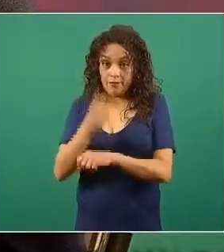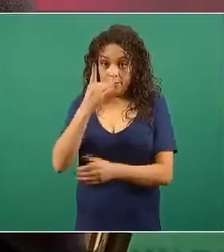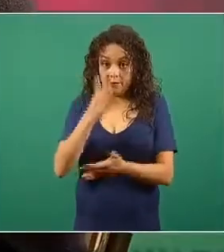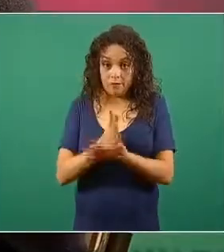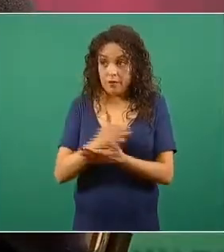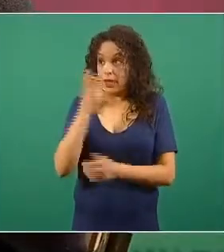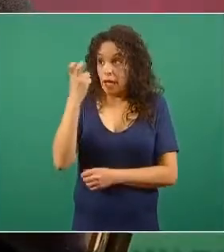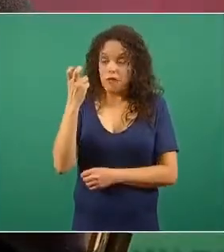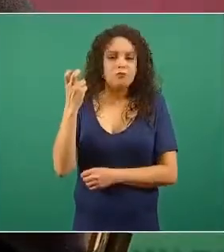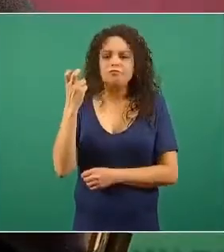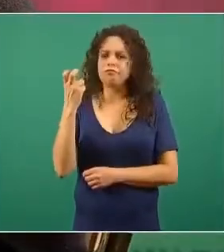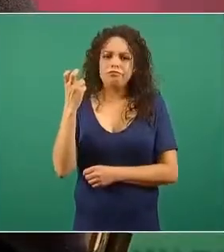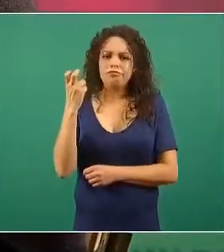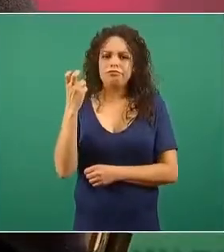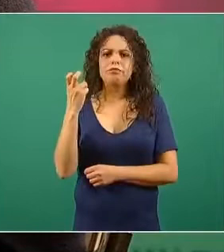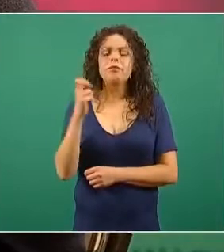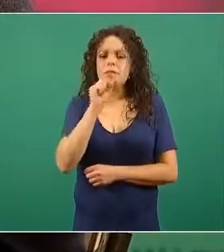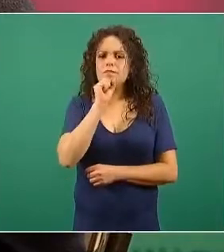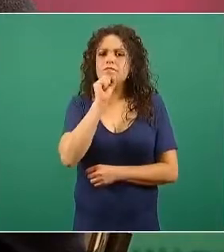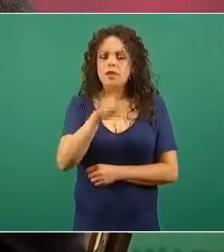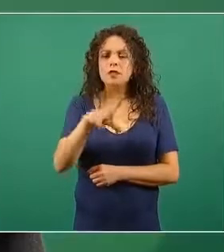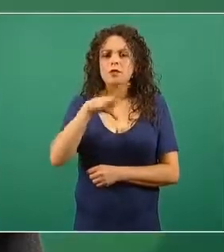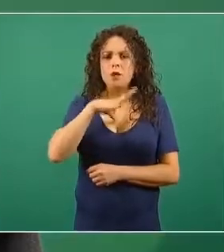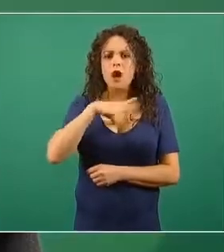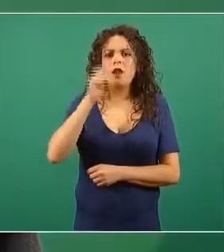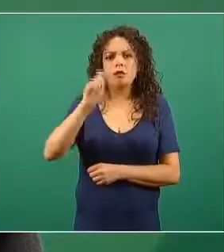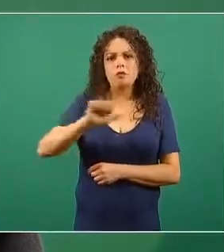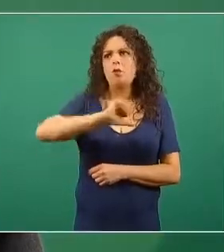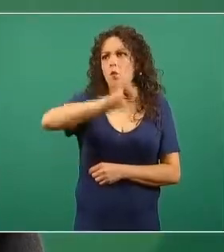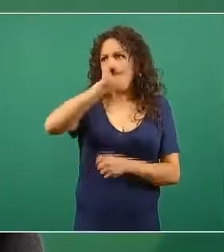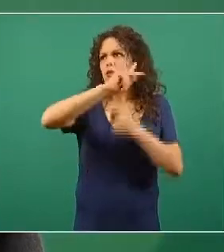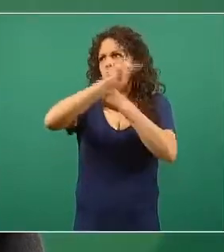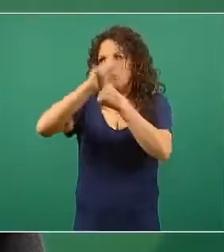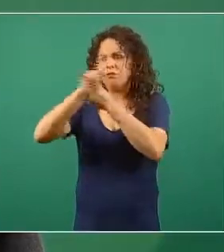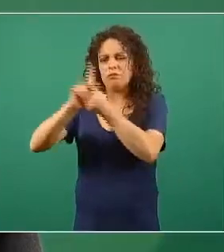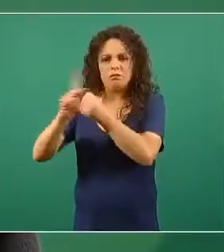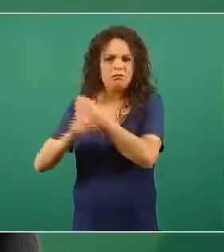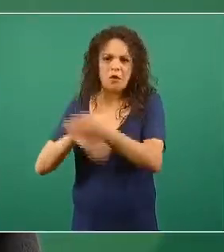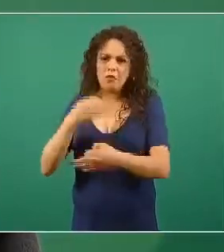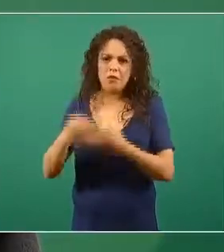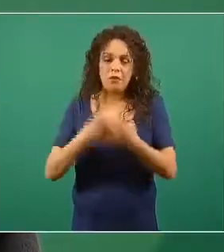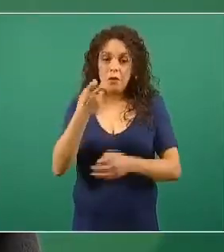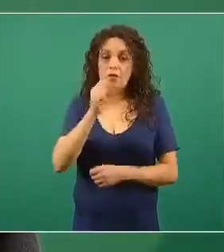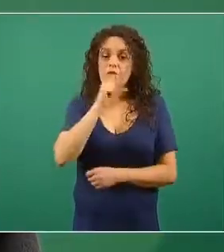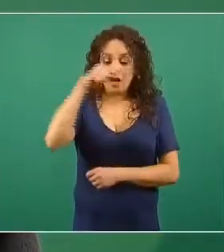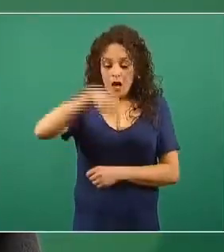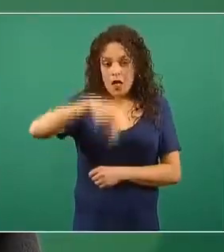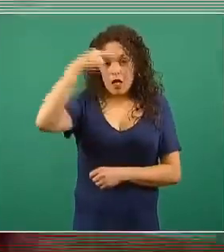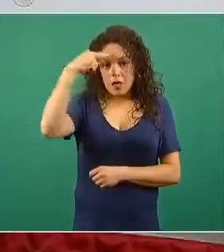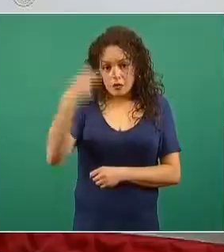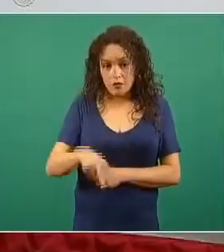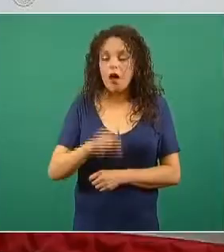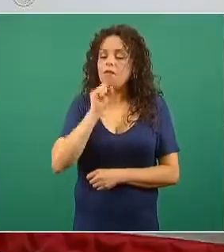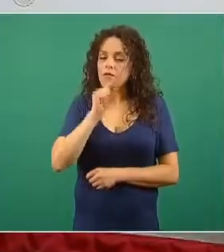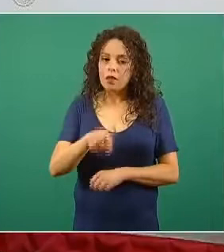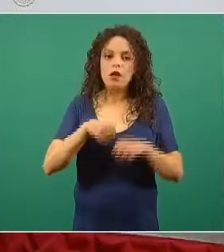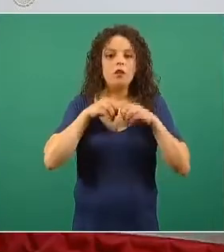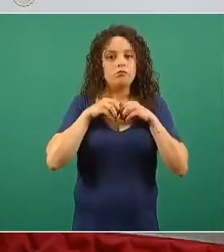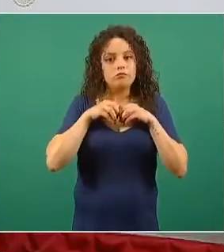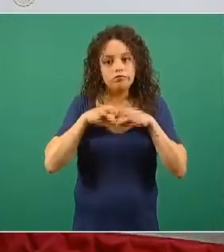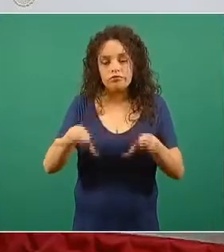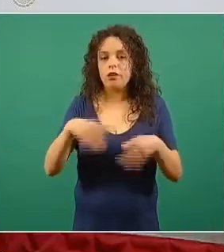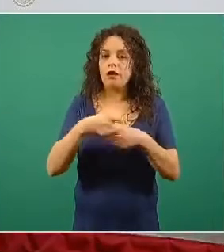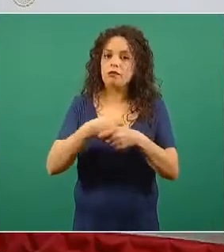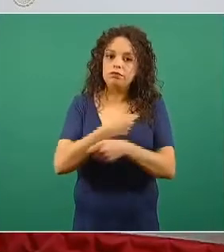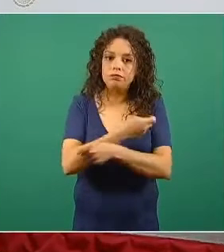de Estados Unidos, estas son medidas que se implementan en todos los países, por eso en México las hemos estado promoviendo, como decía,